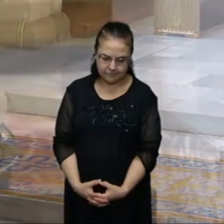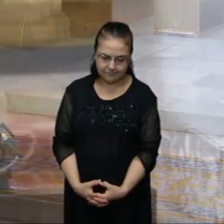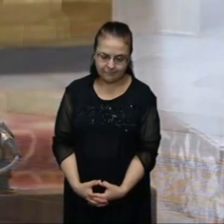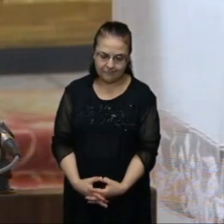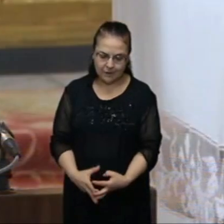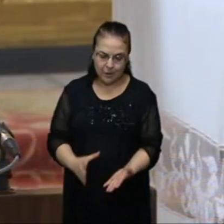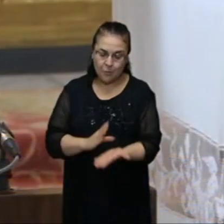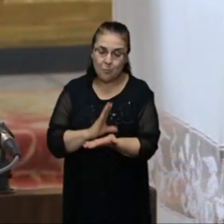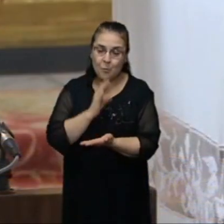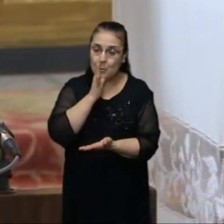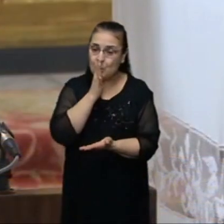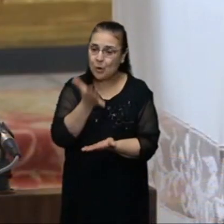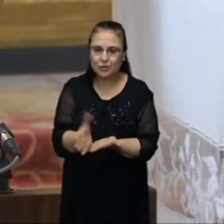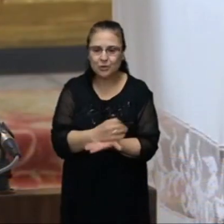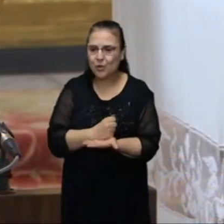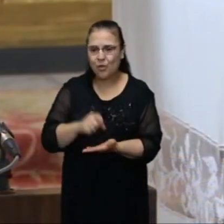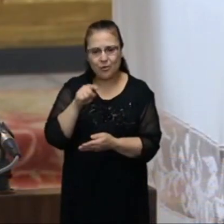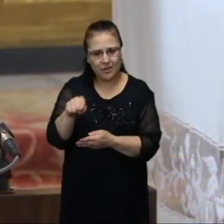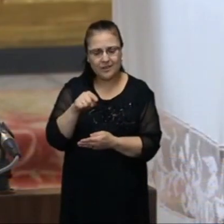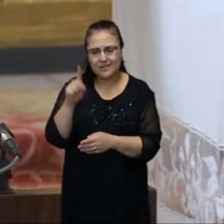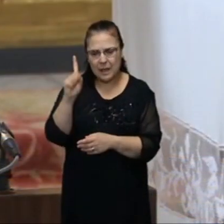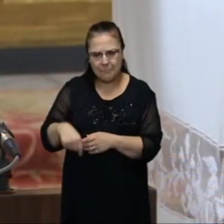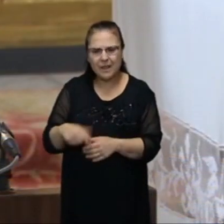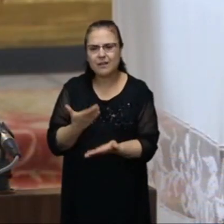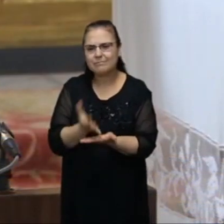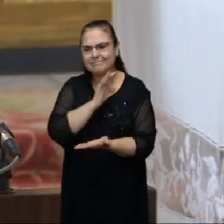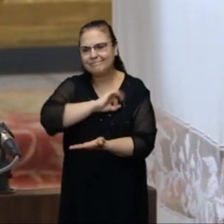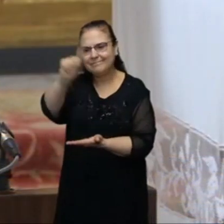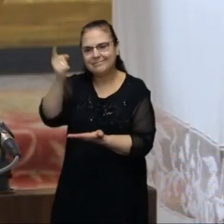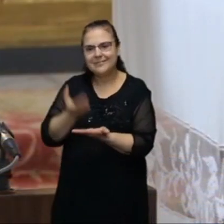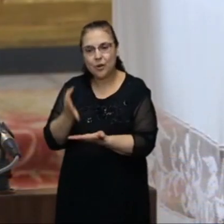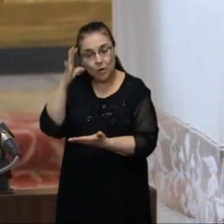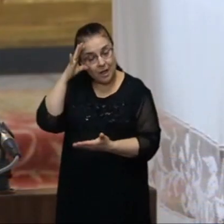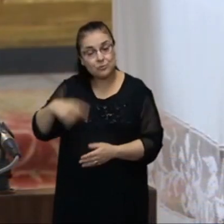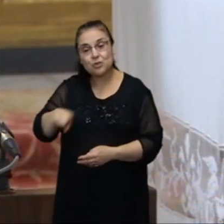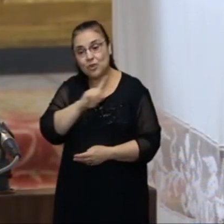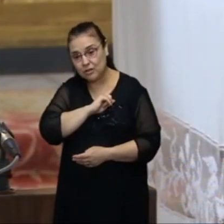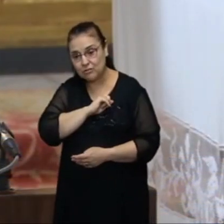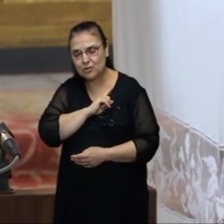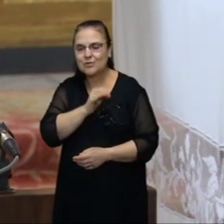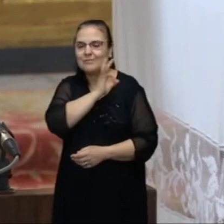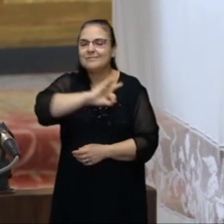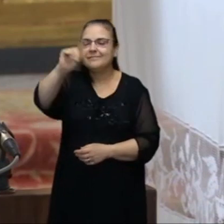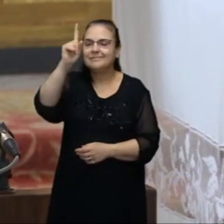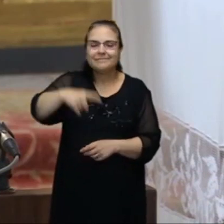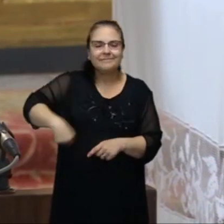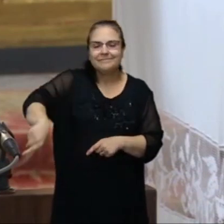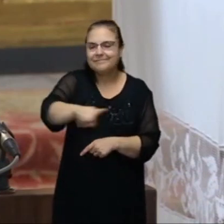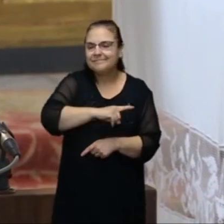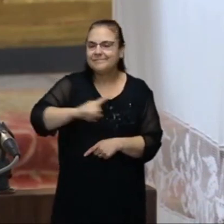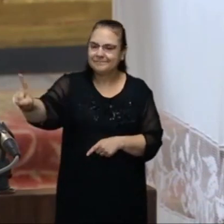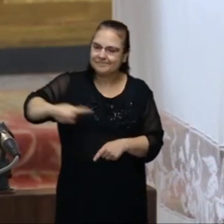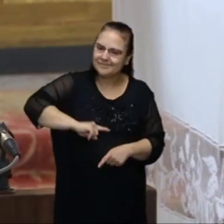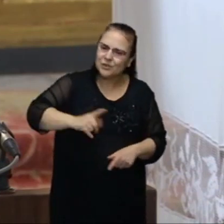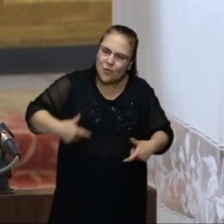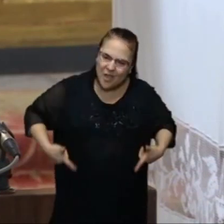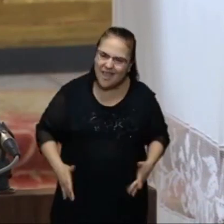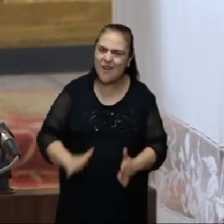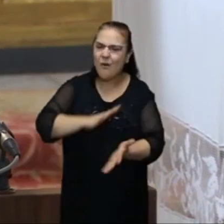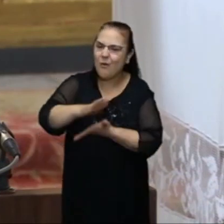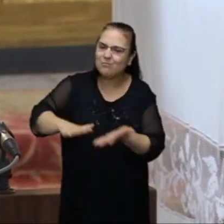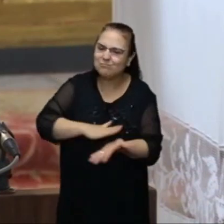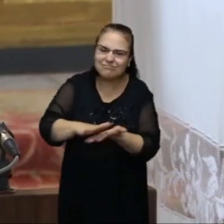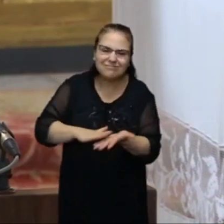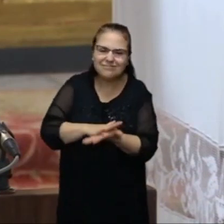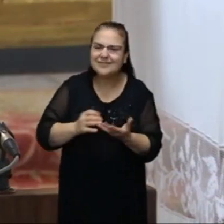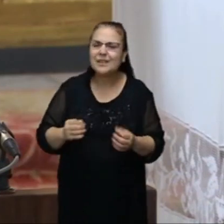Por todo ello también roguemos al Señor. Señor Dios nuestro, que nos has enviado a tu Hijo tu palabra como luz